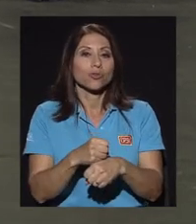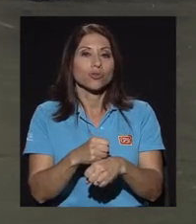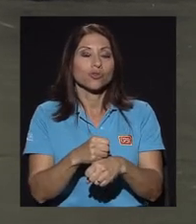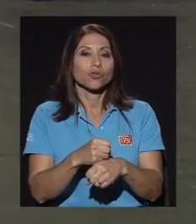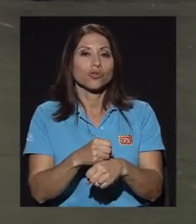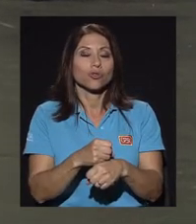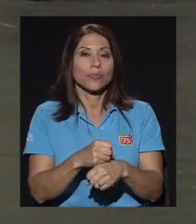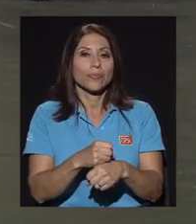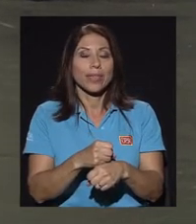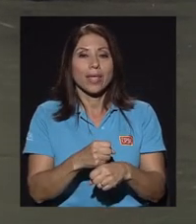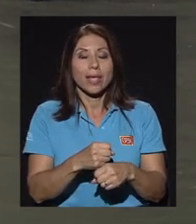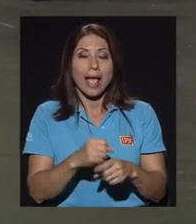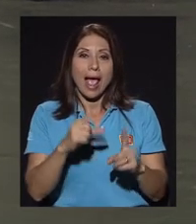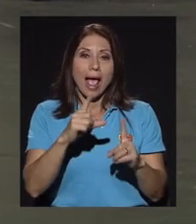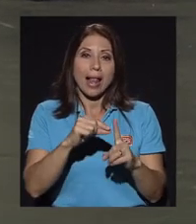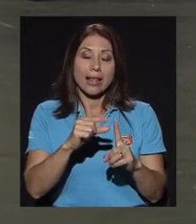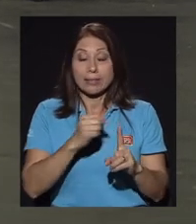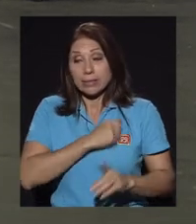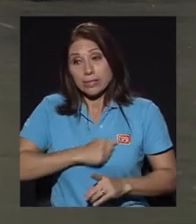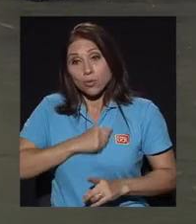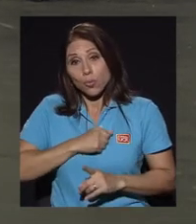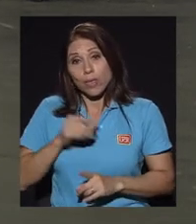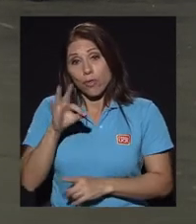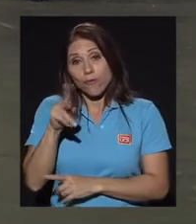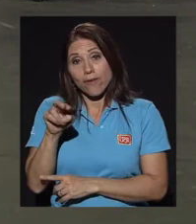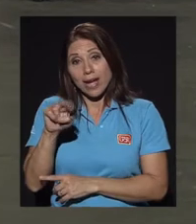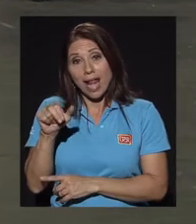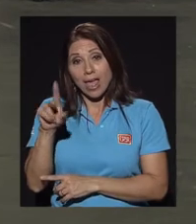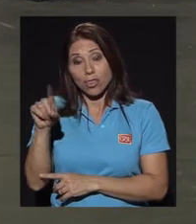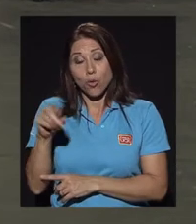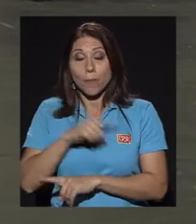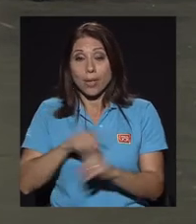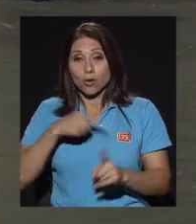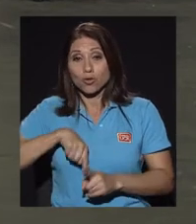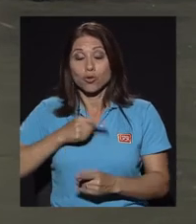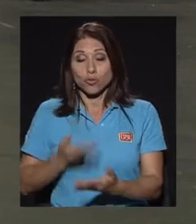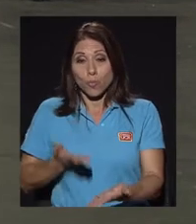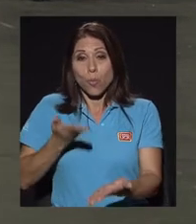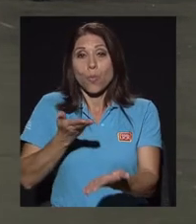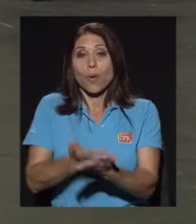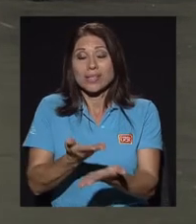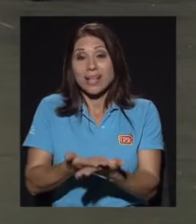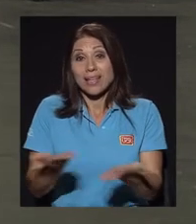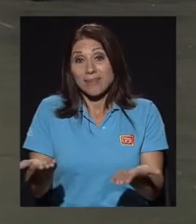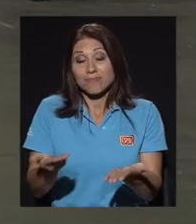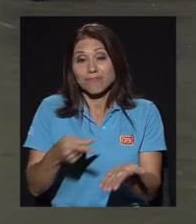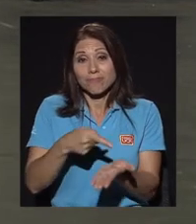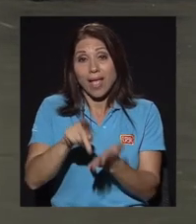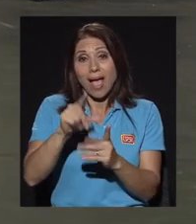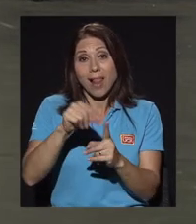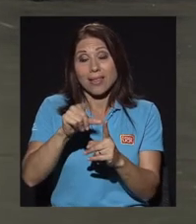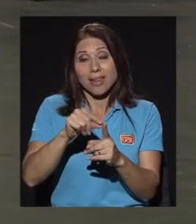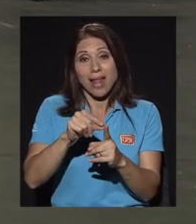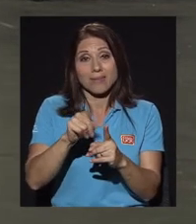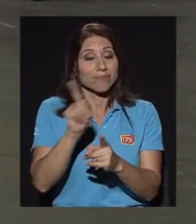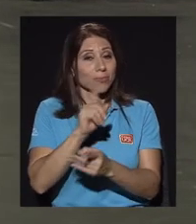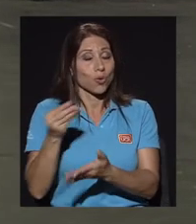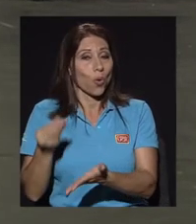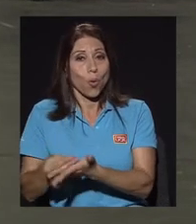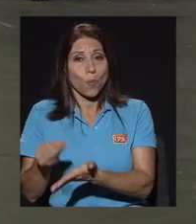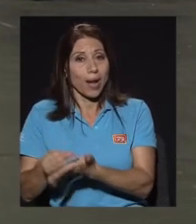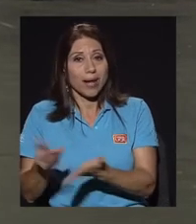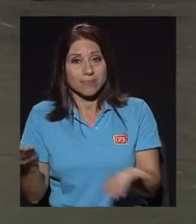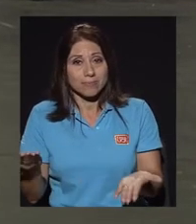no comprando, disculpen Fernando, pero la propuesta de nosotros es alquilar y no